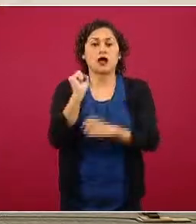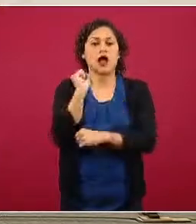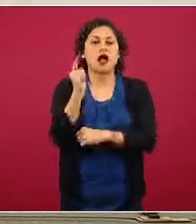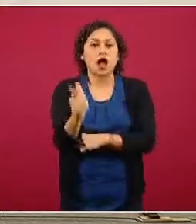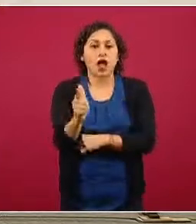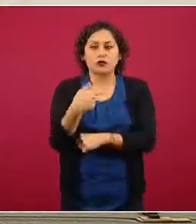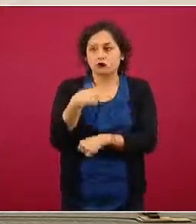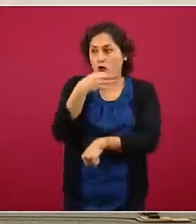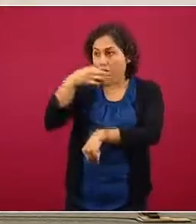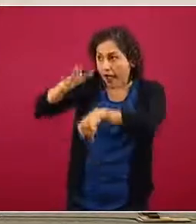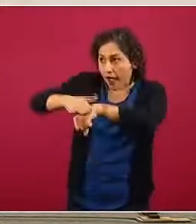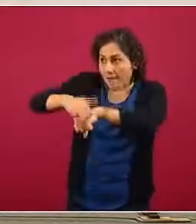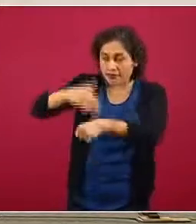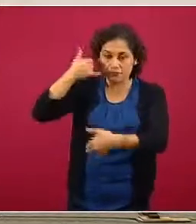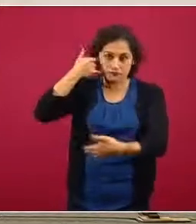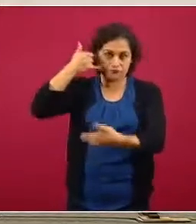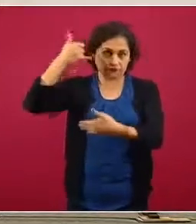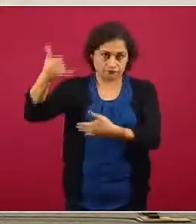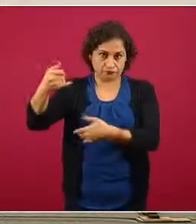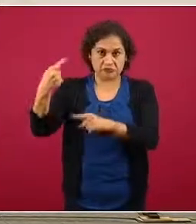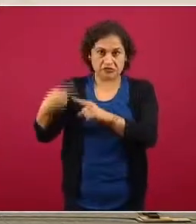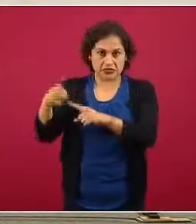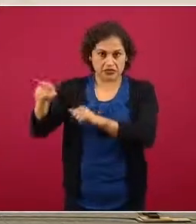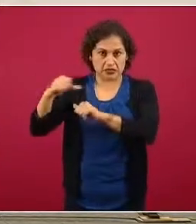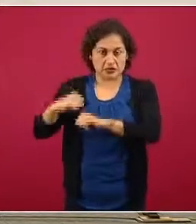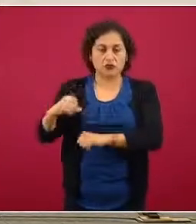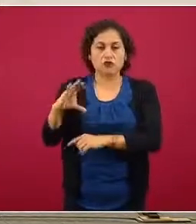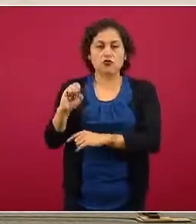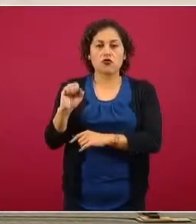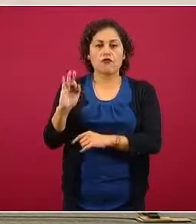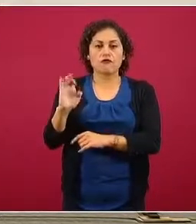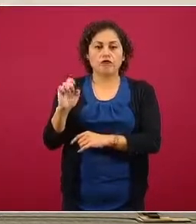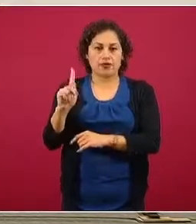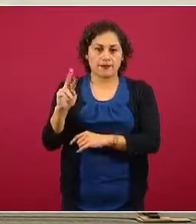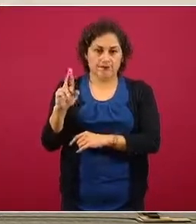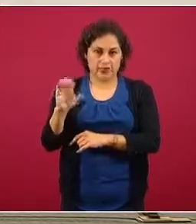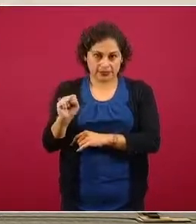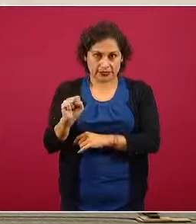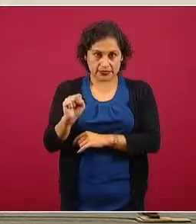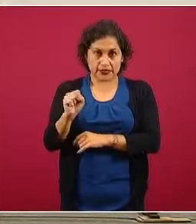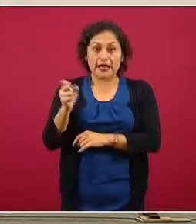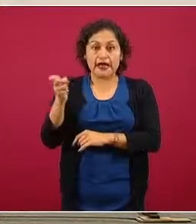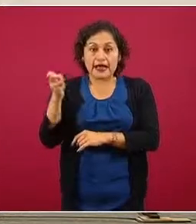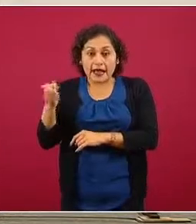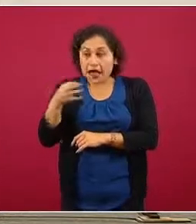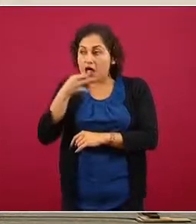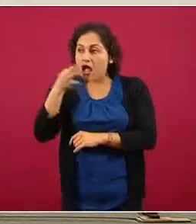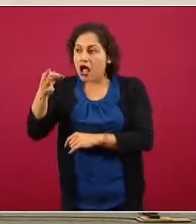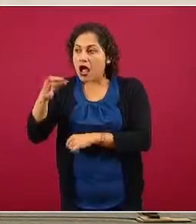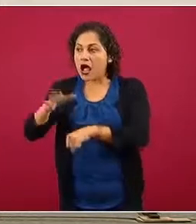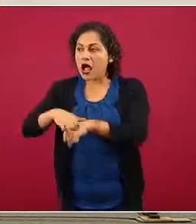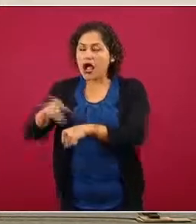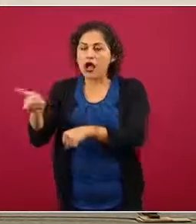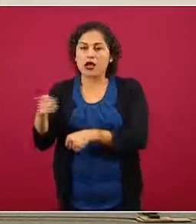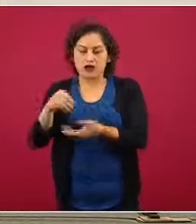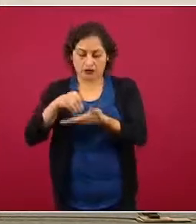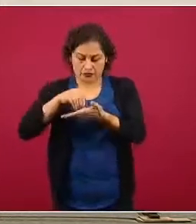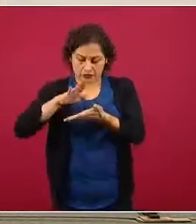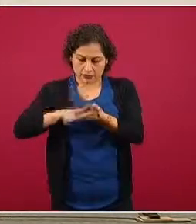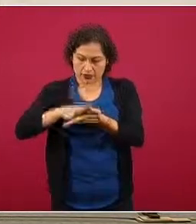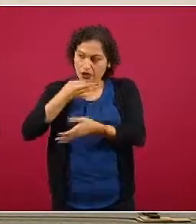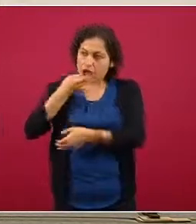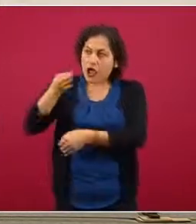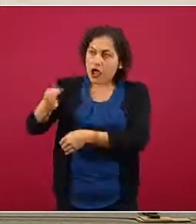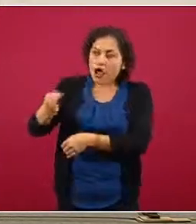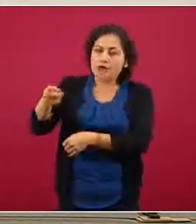lo reporto, ¿sí?, a la COFEPRIS, y ese evento sirve para que el laboratorio